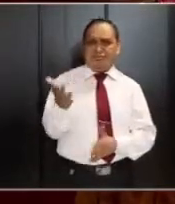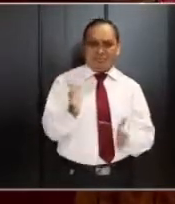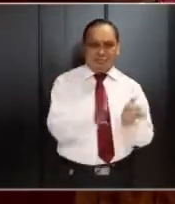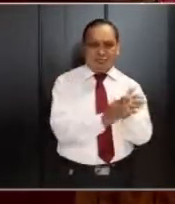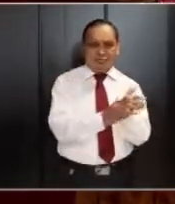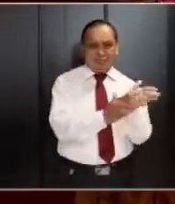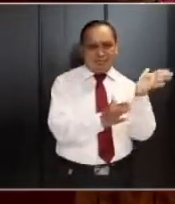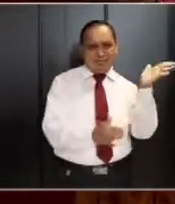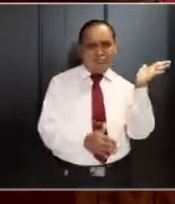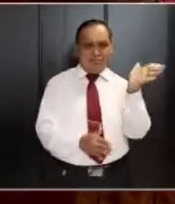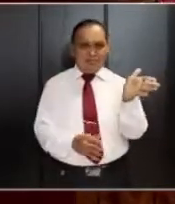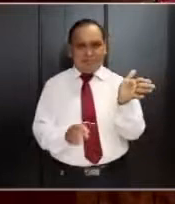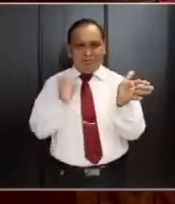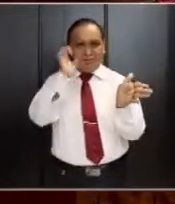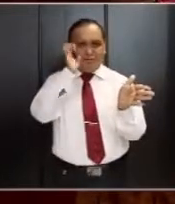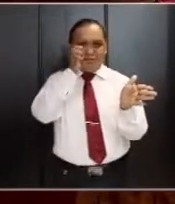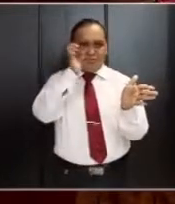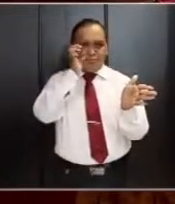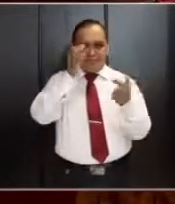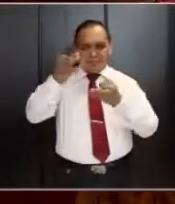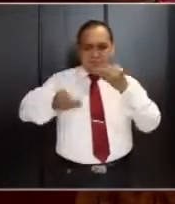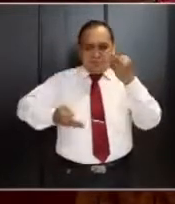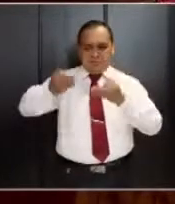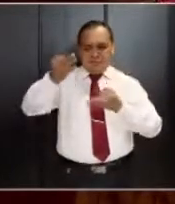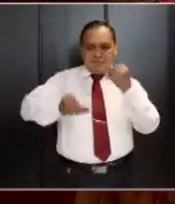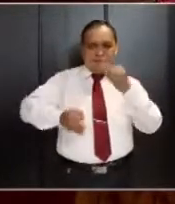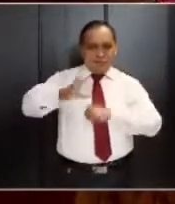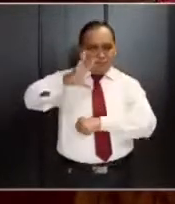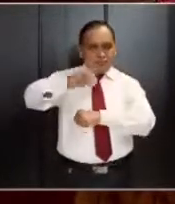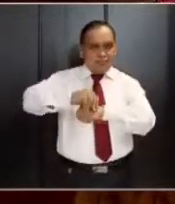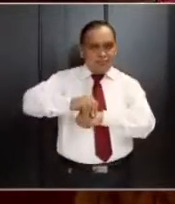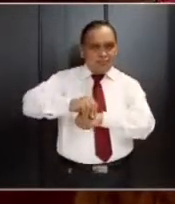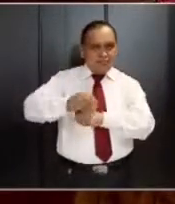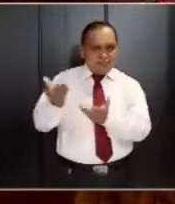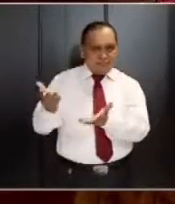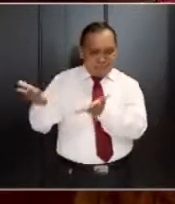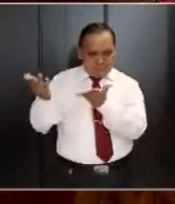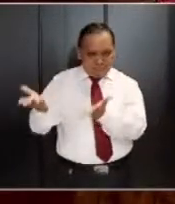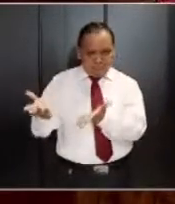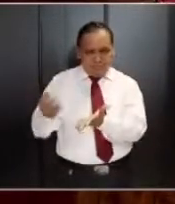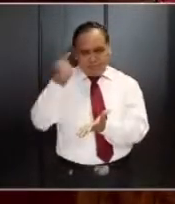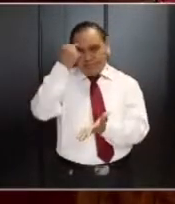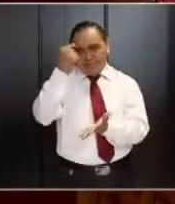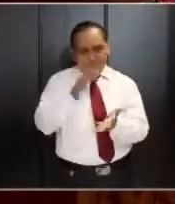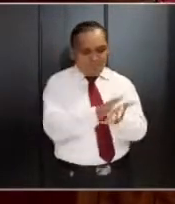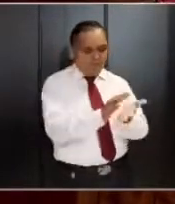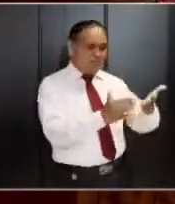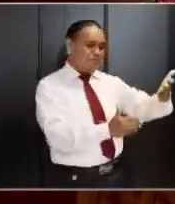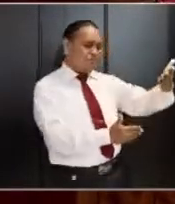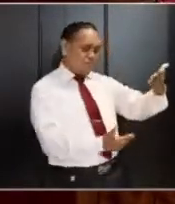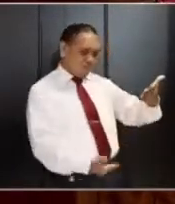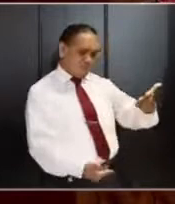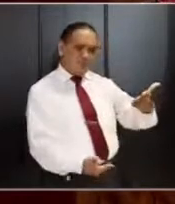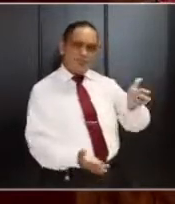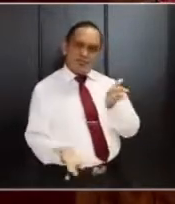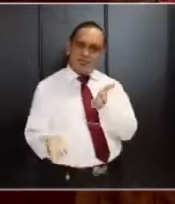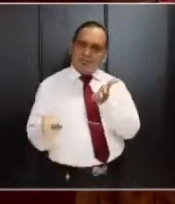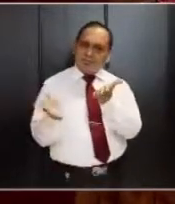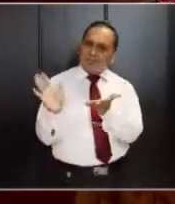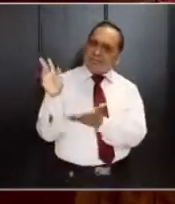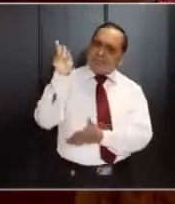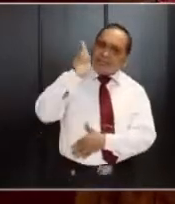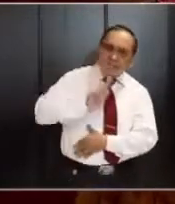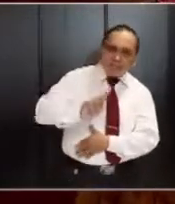argumentos. Eliseo le dio el juez la oportunidad para que pues pudiera solventar las acusaciones de que se le hacían,